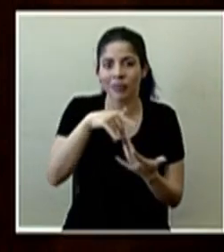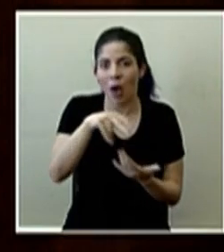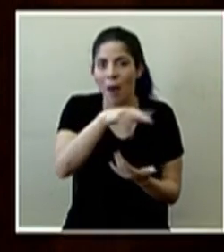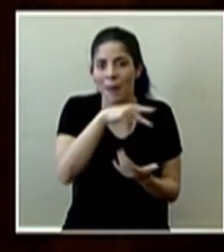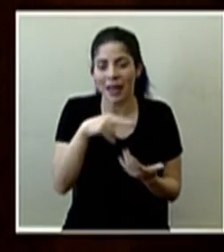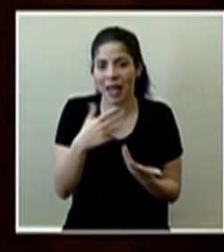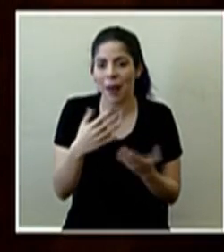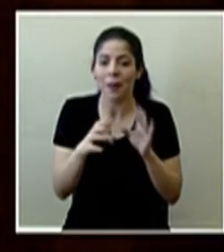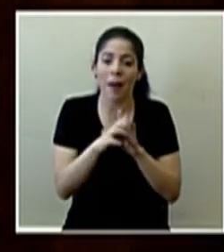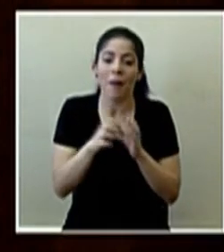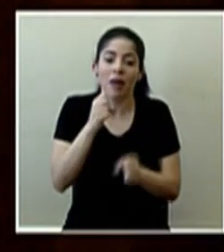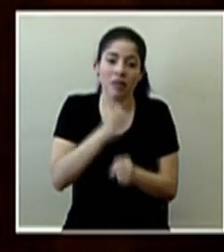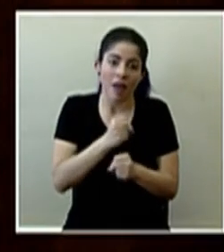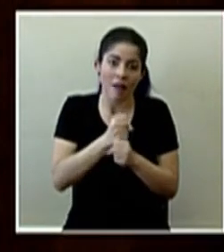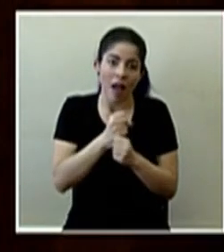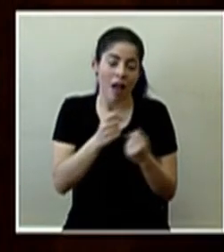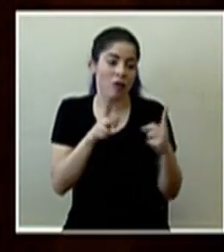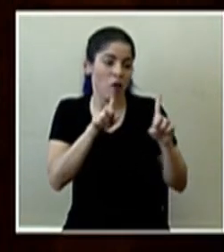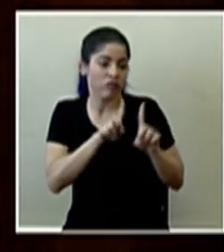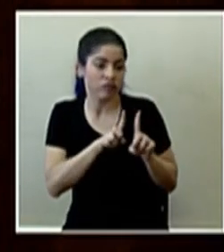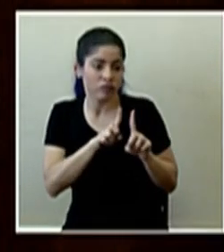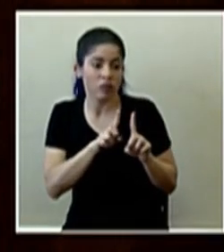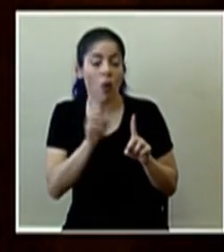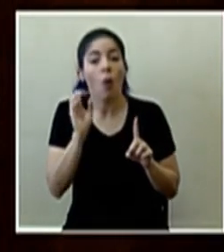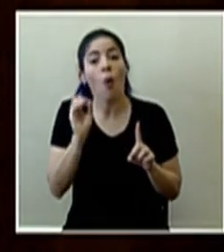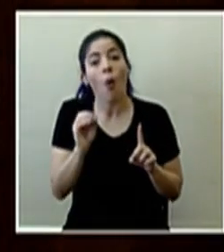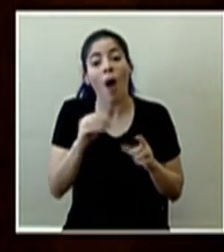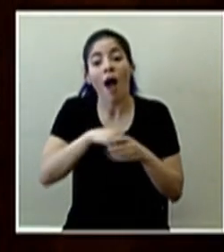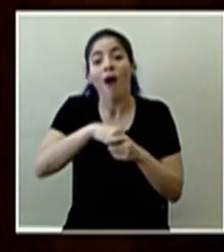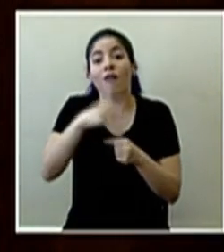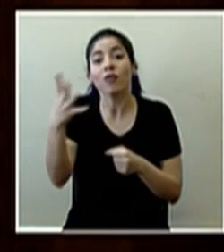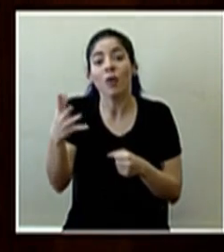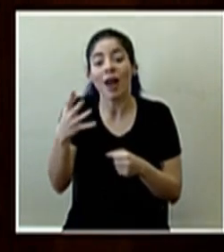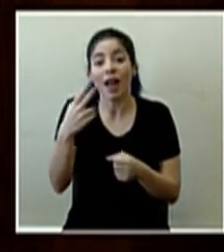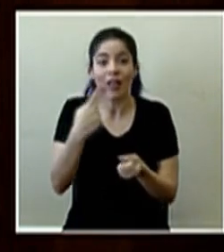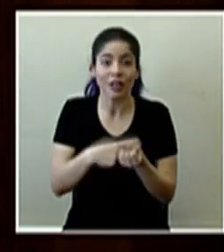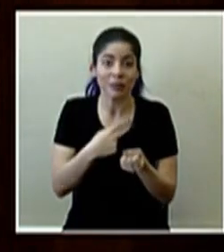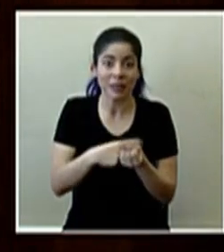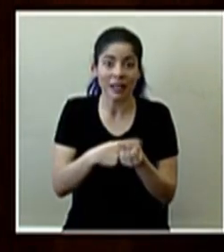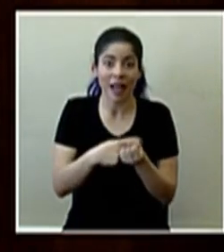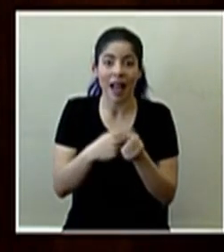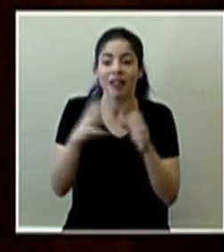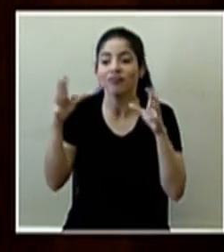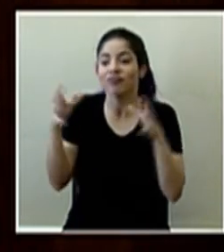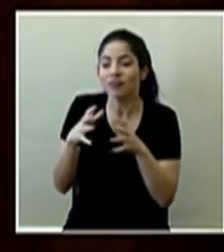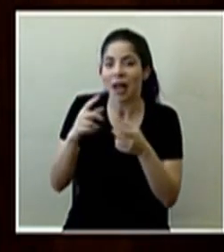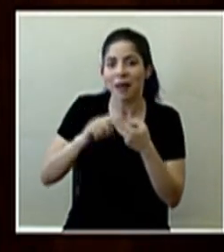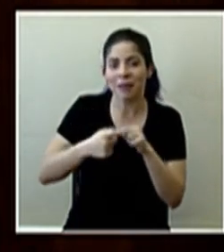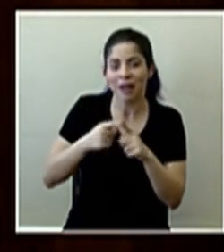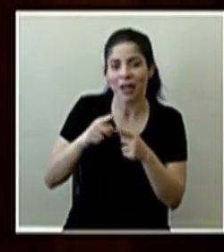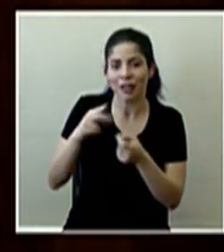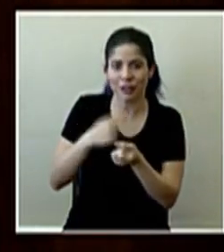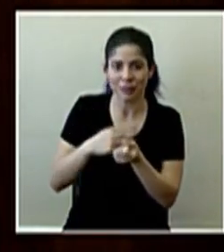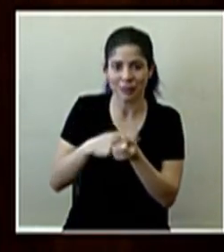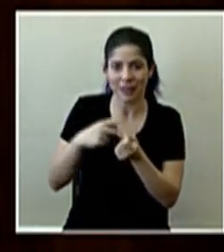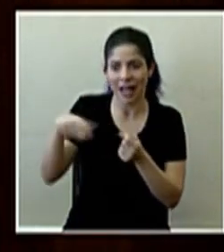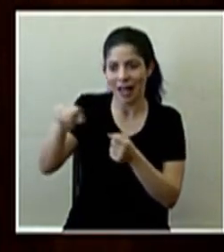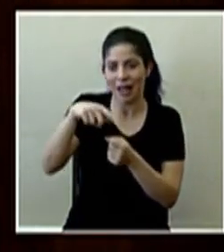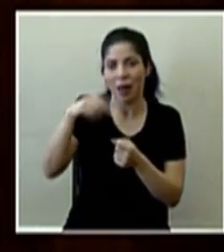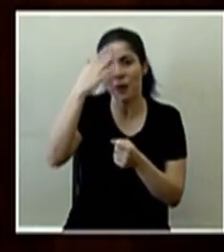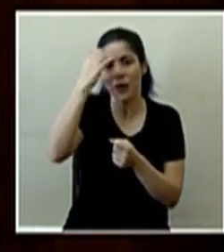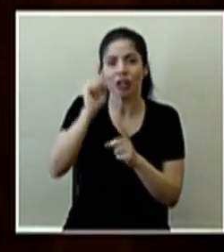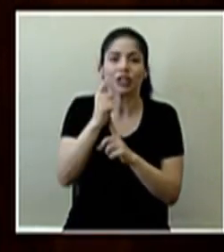donde ya sea están trabajando o extra hospital. ¿verdad? Porque hay también